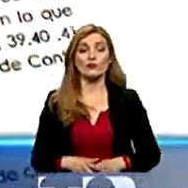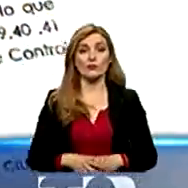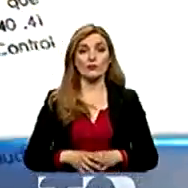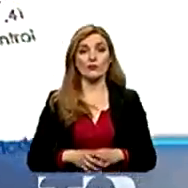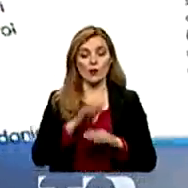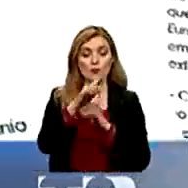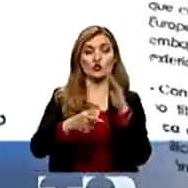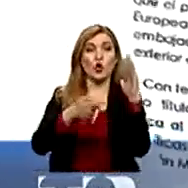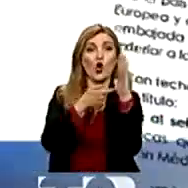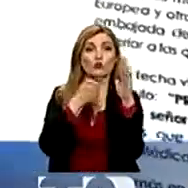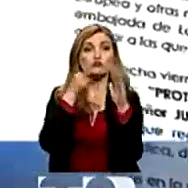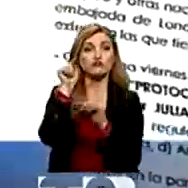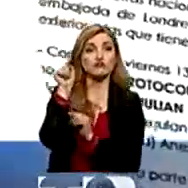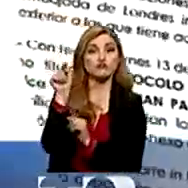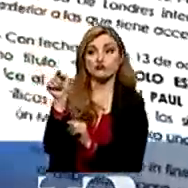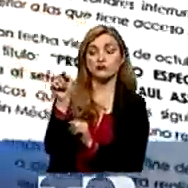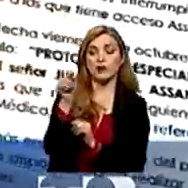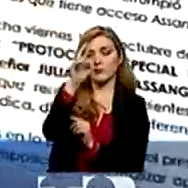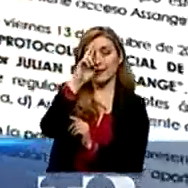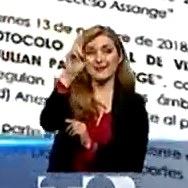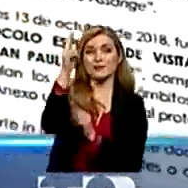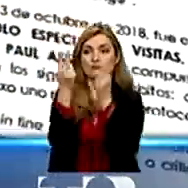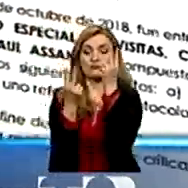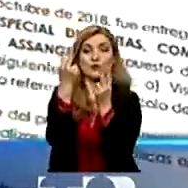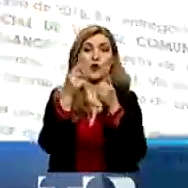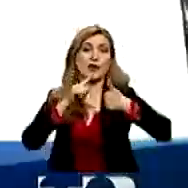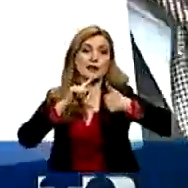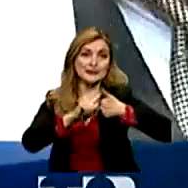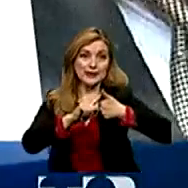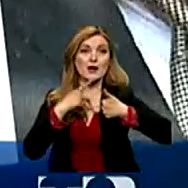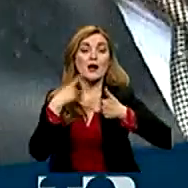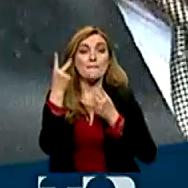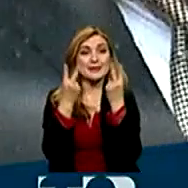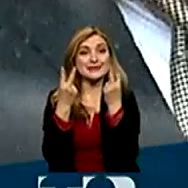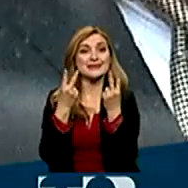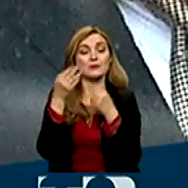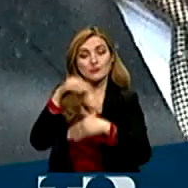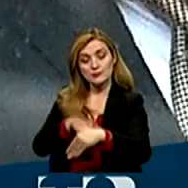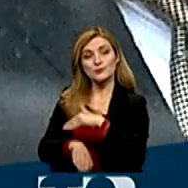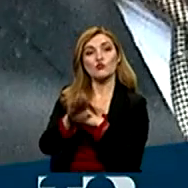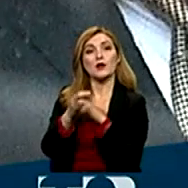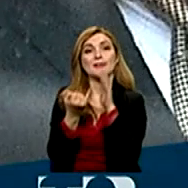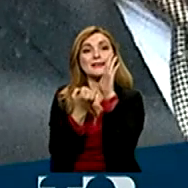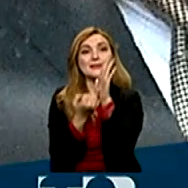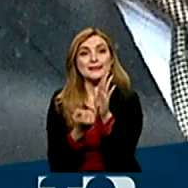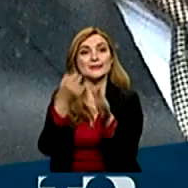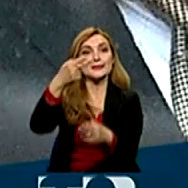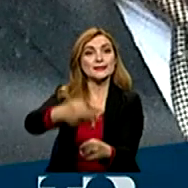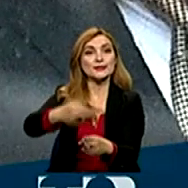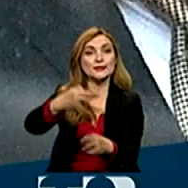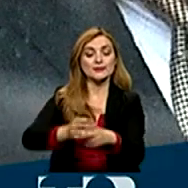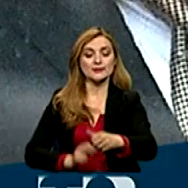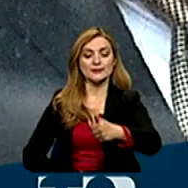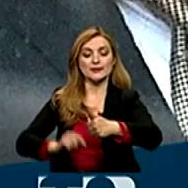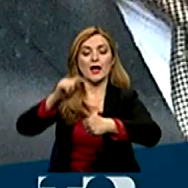el protocolo, Assange deberá respetar el régimen de visitas. Por ejemplo, las visitas deberán ingresar con identificación. Habrá un tiempo